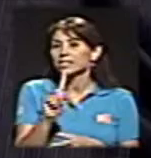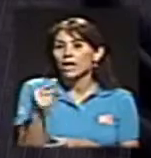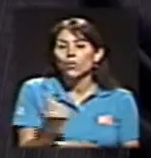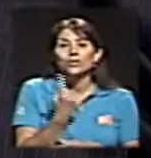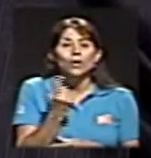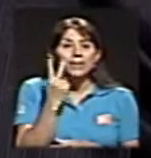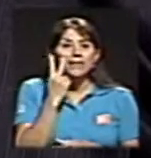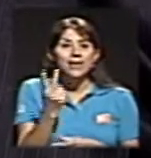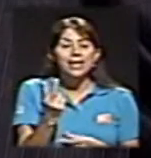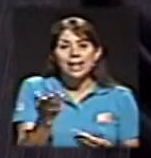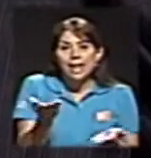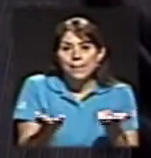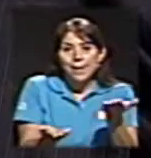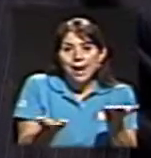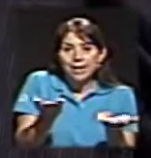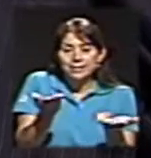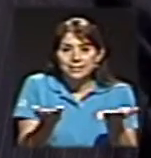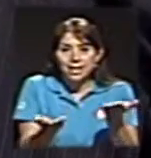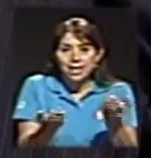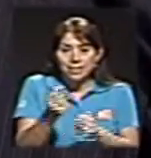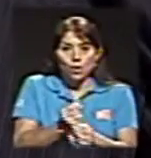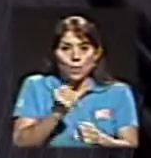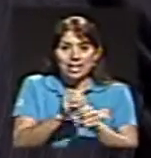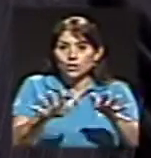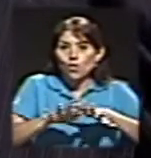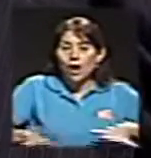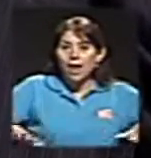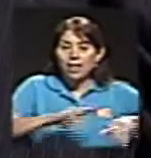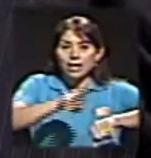solamente el balance, ¿verdad?, de la operación local, sino ver cómo